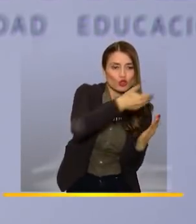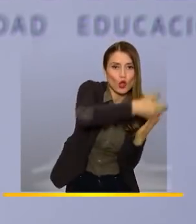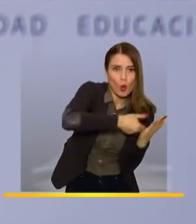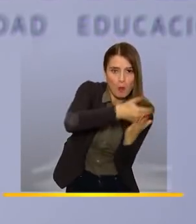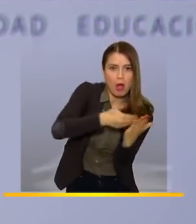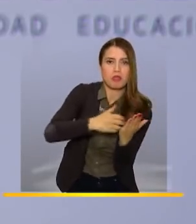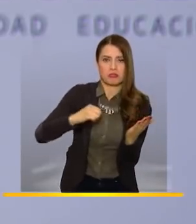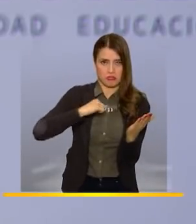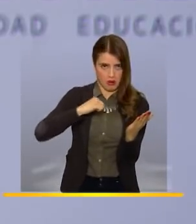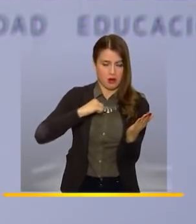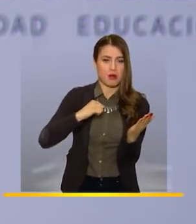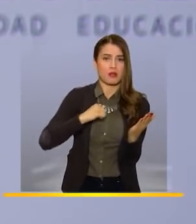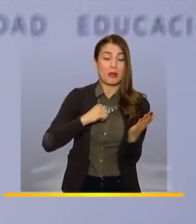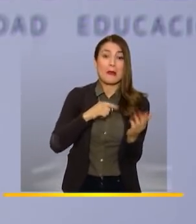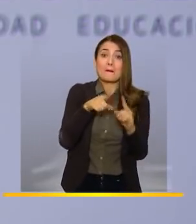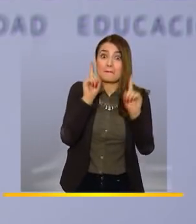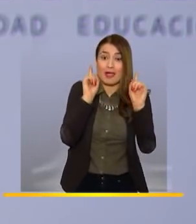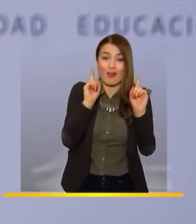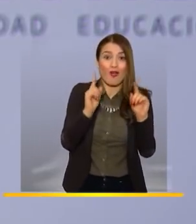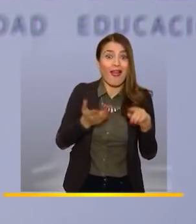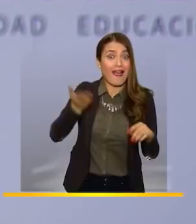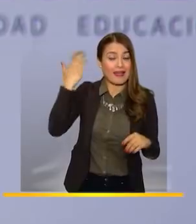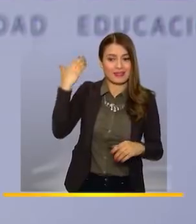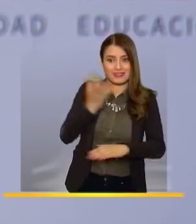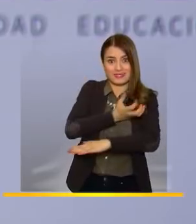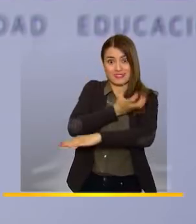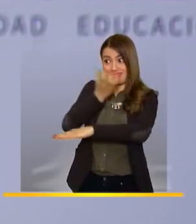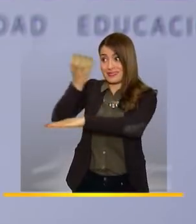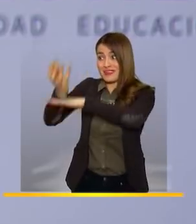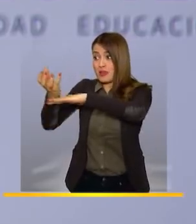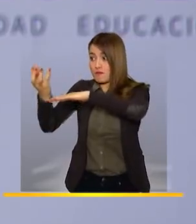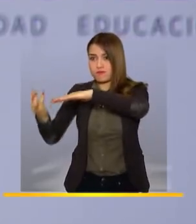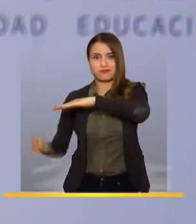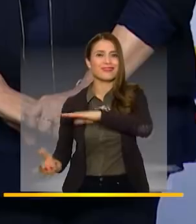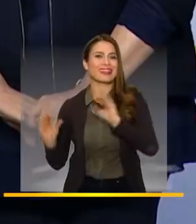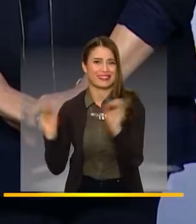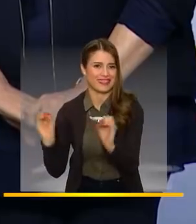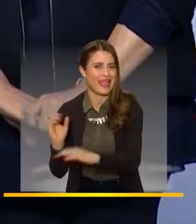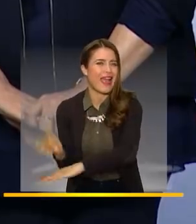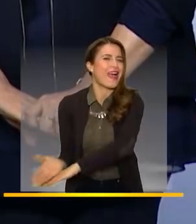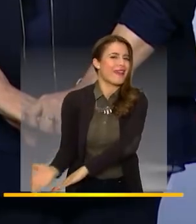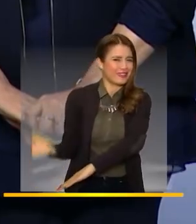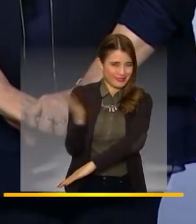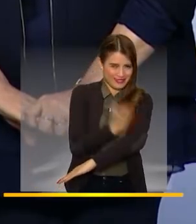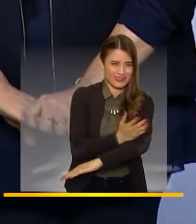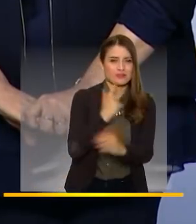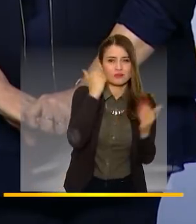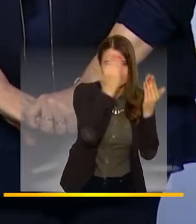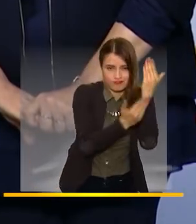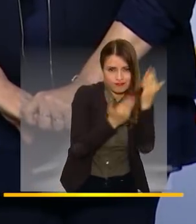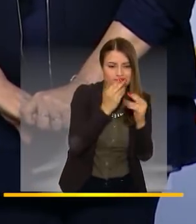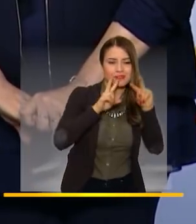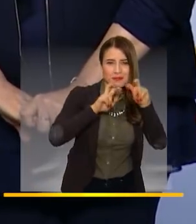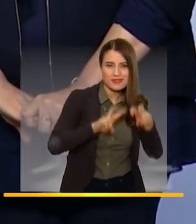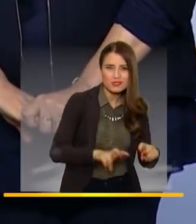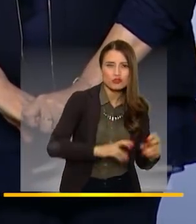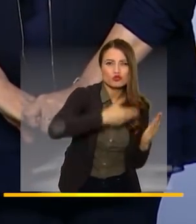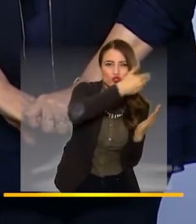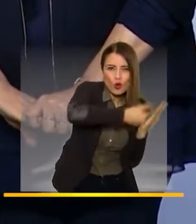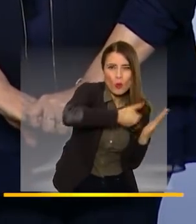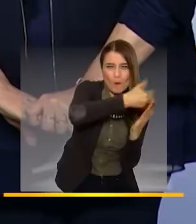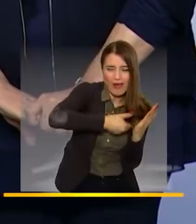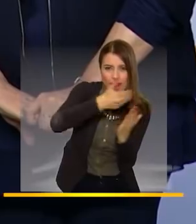Óigase bien, sin que ninguna intervención hubiese aún tenido lugar. Los estudios que quedan